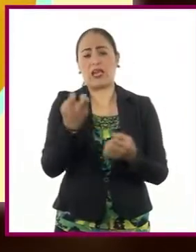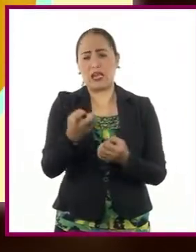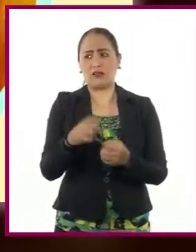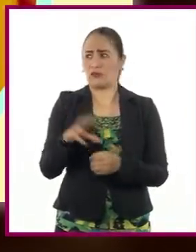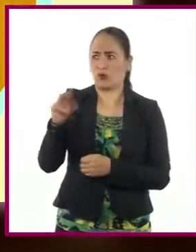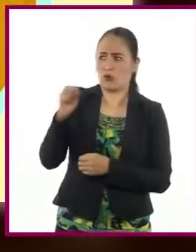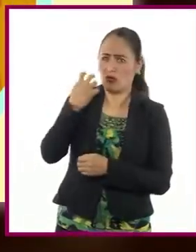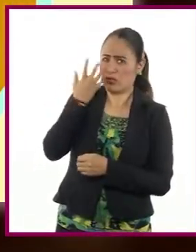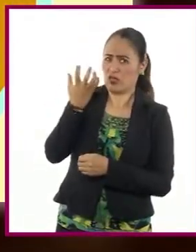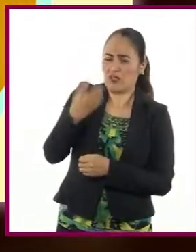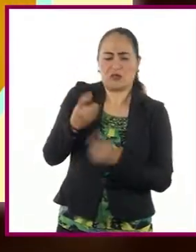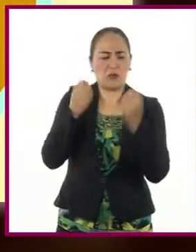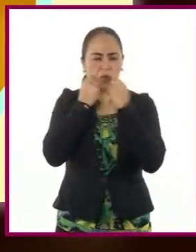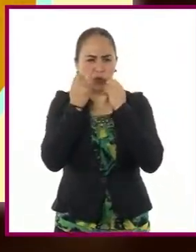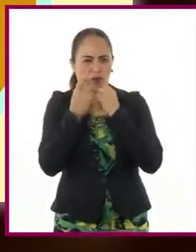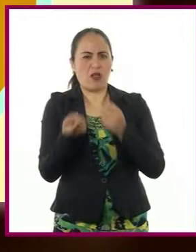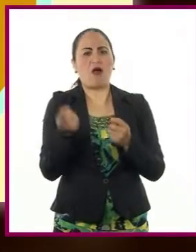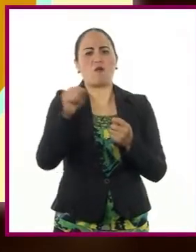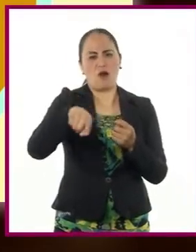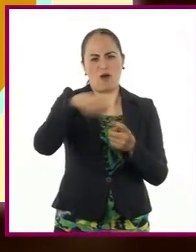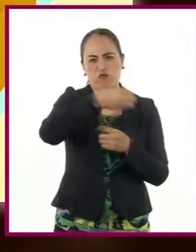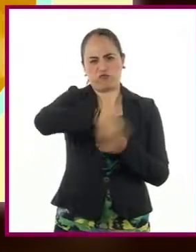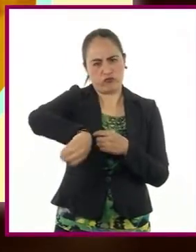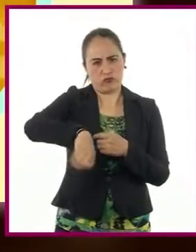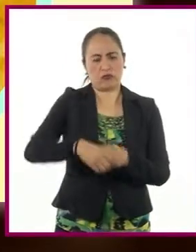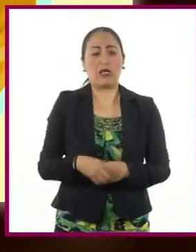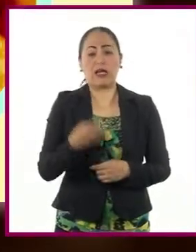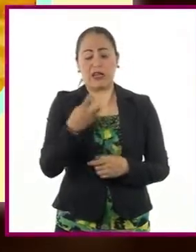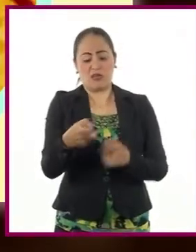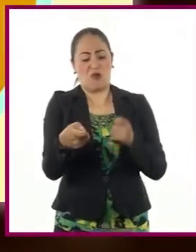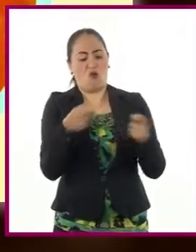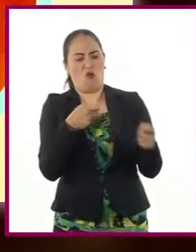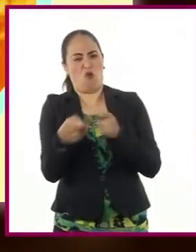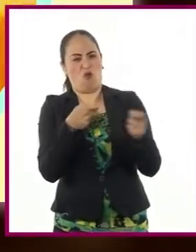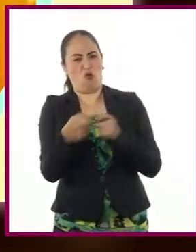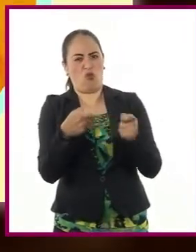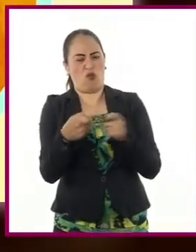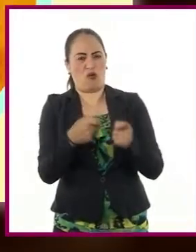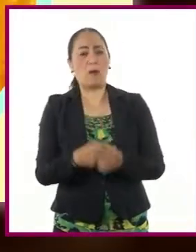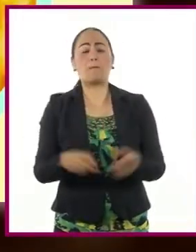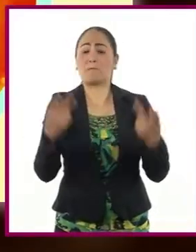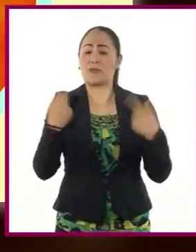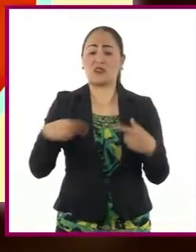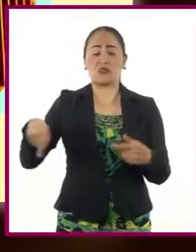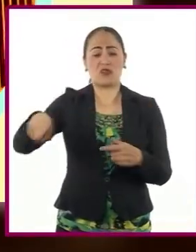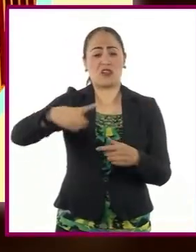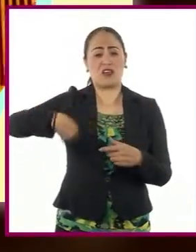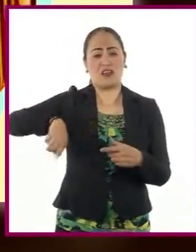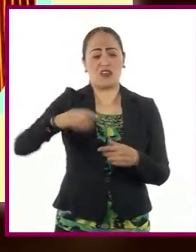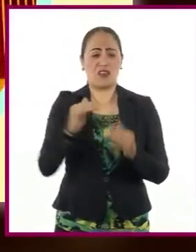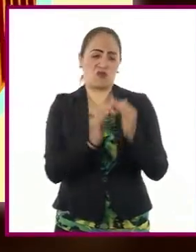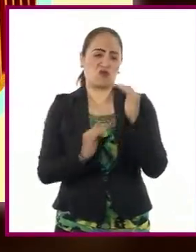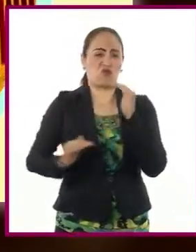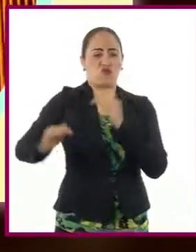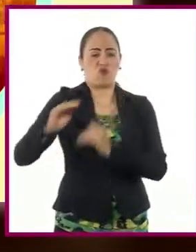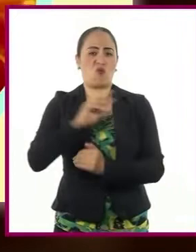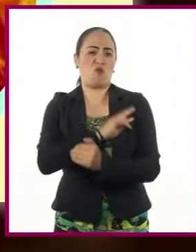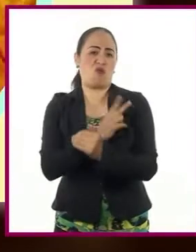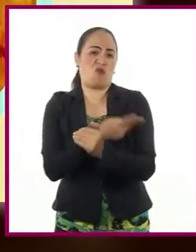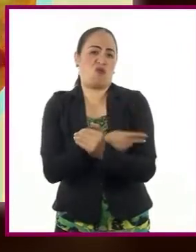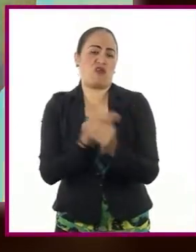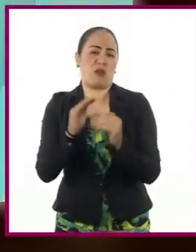contra de su voluntad. Este acto de dominio o control es ejercido por personas que tienen más poder frente a